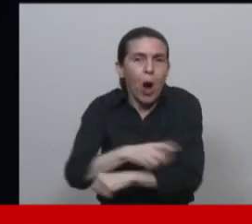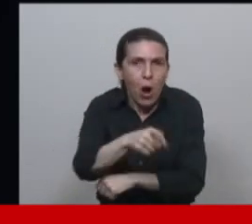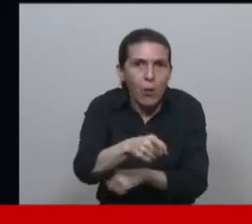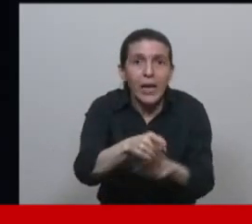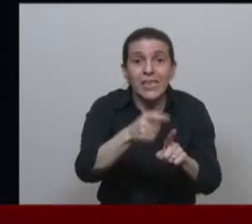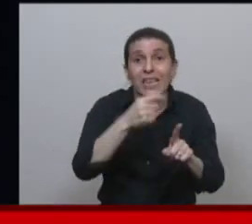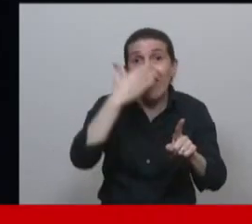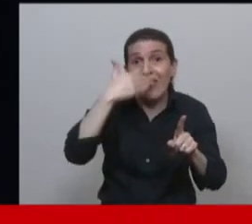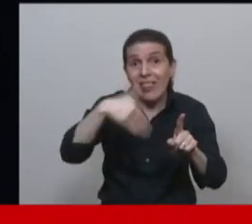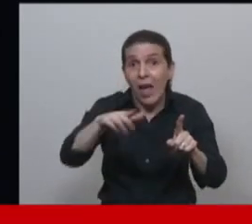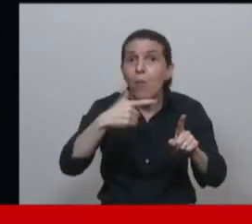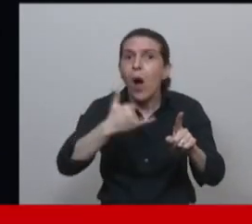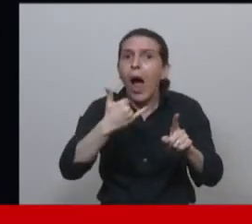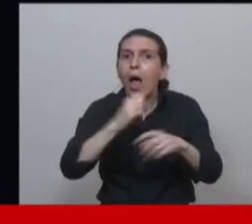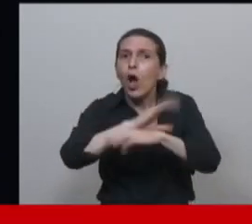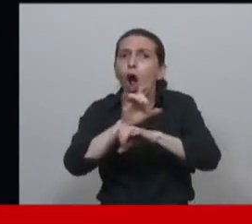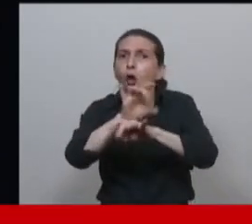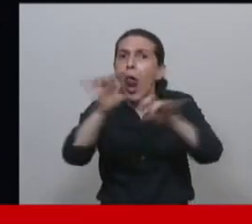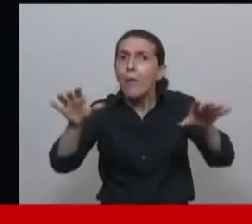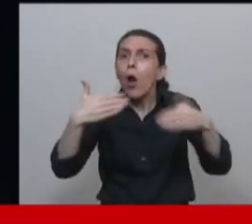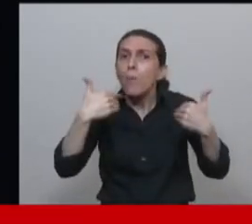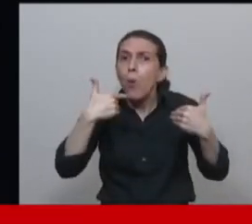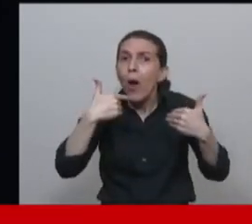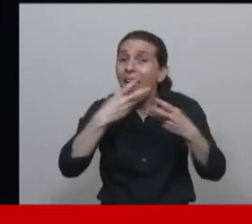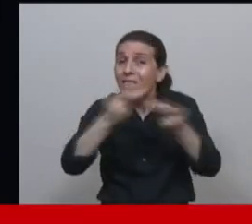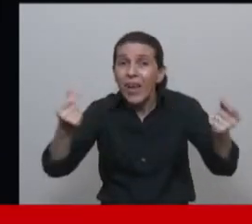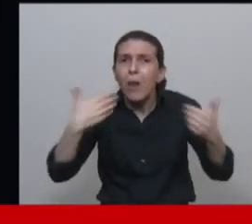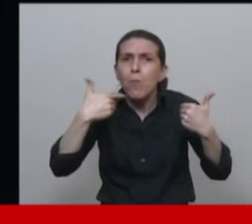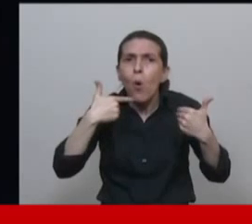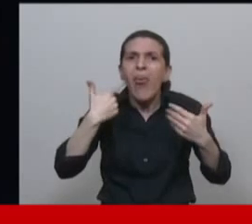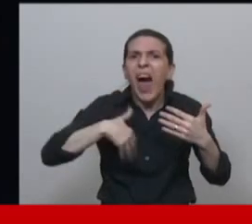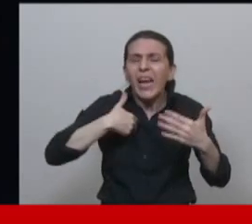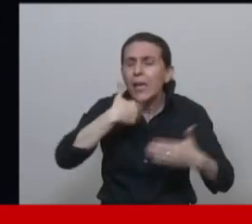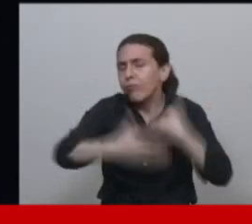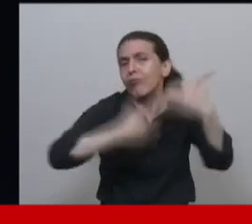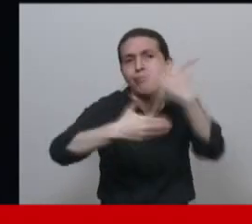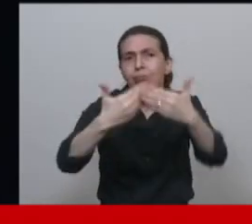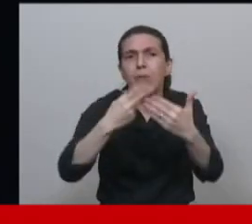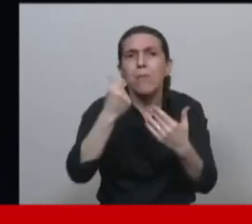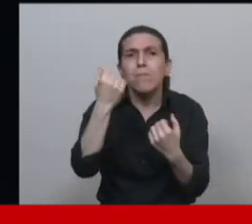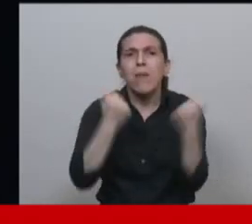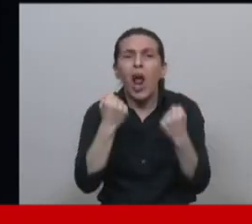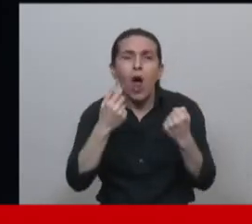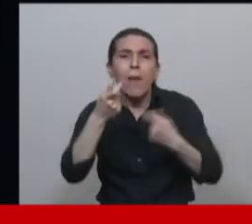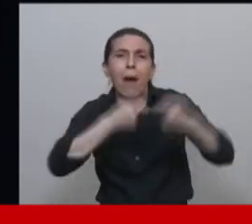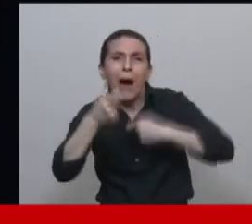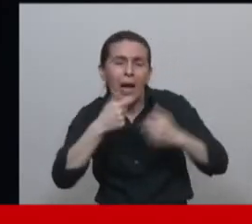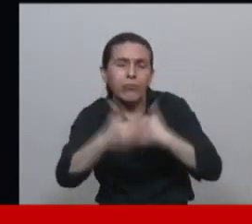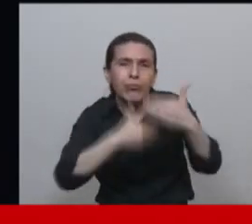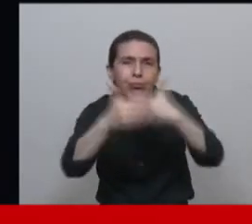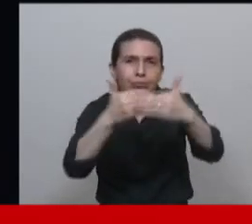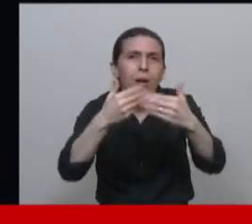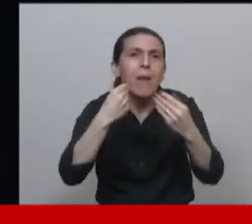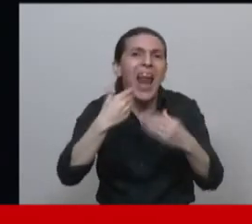la pandemia nos deje tregua, el país sí pueda despegar, se pueda poner de pie y pueda establecerse en un sendero